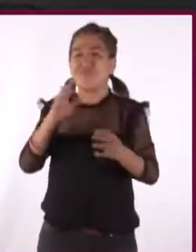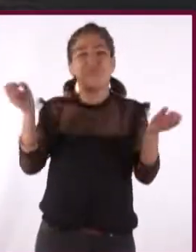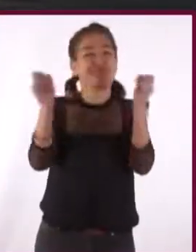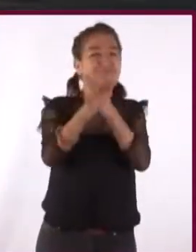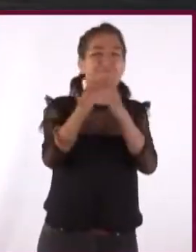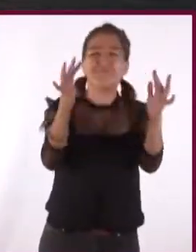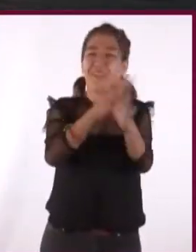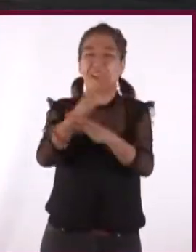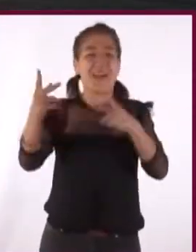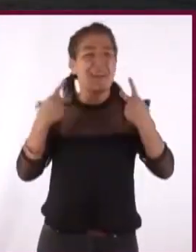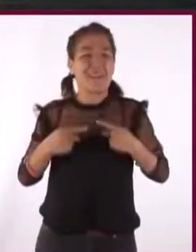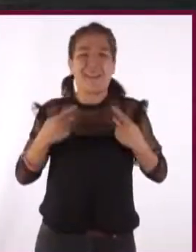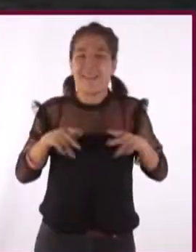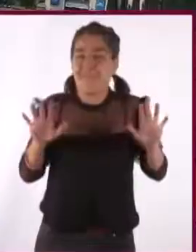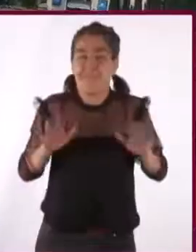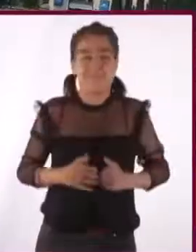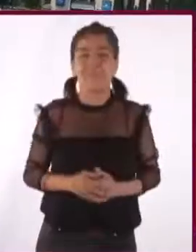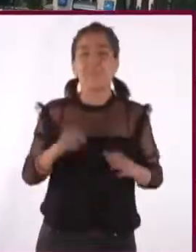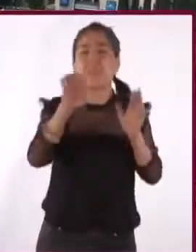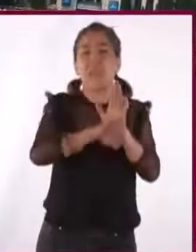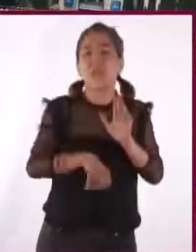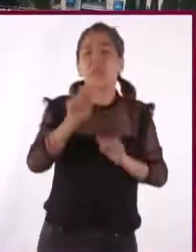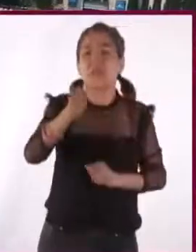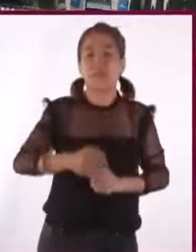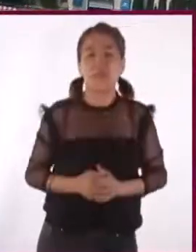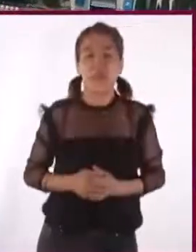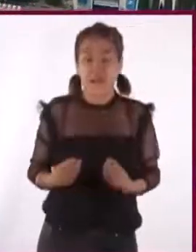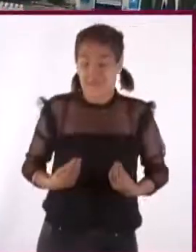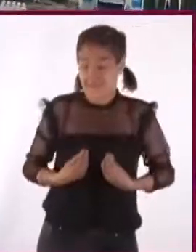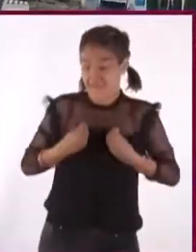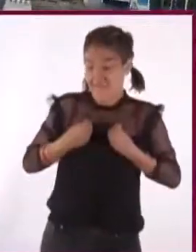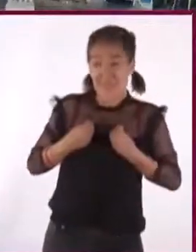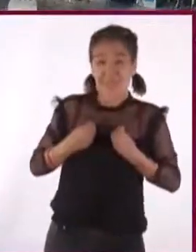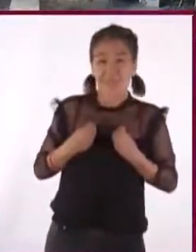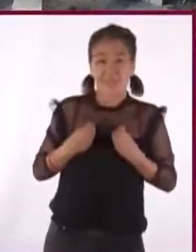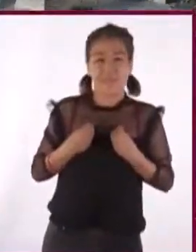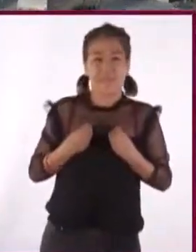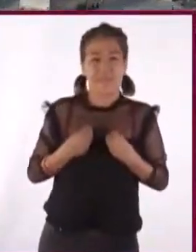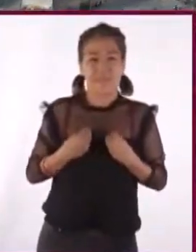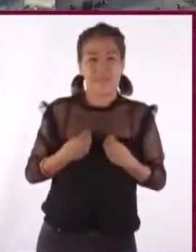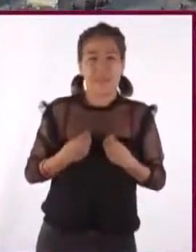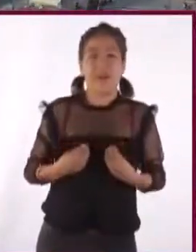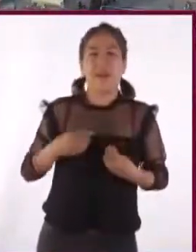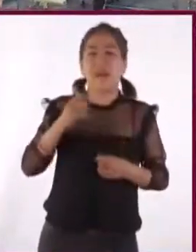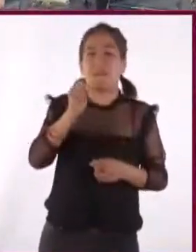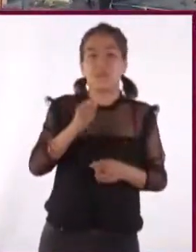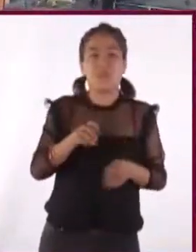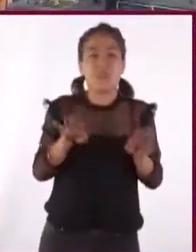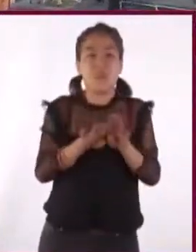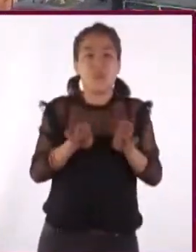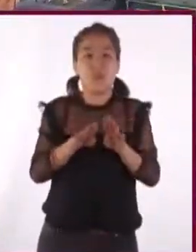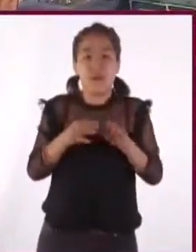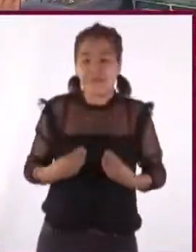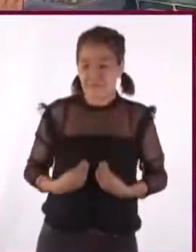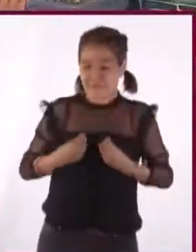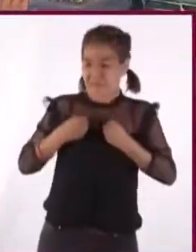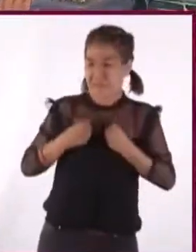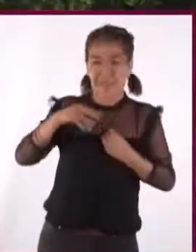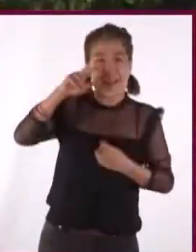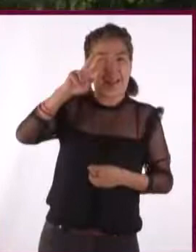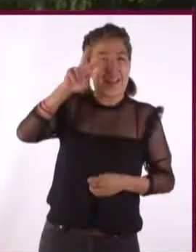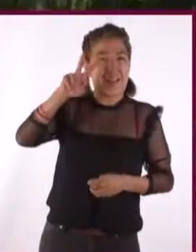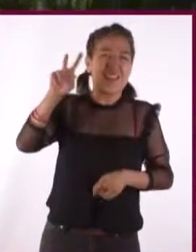¿no? De hecho, una definición es que la vida cotidiana es la realidad suprema, ¿no?